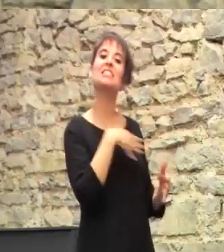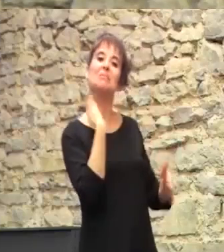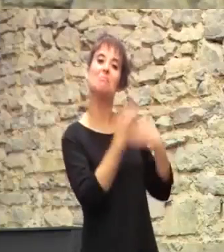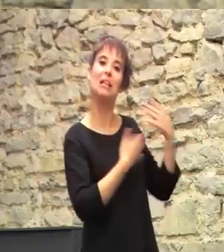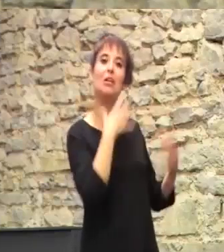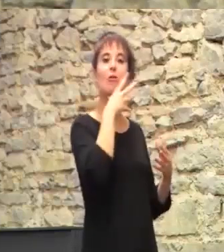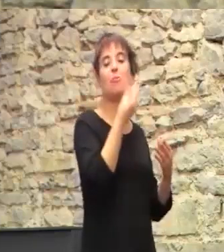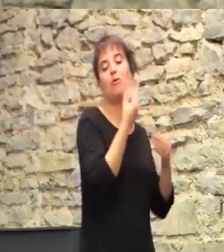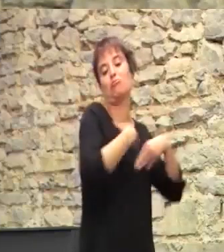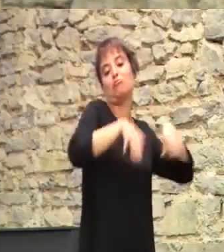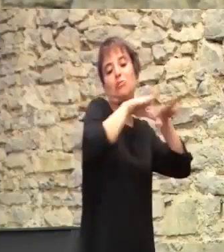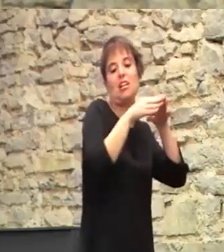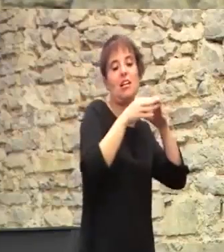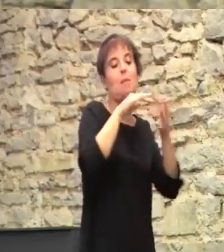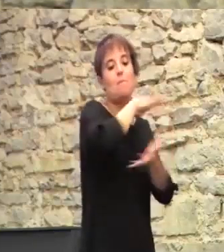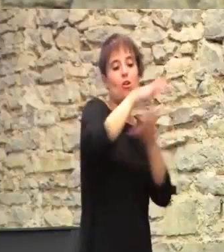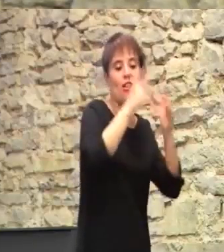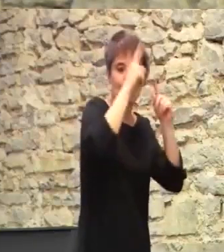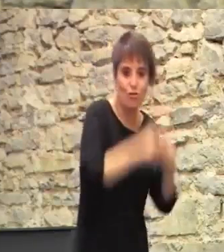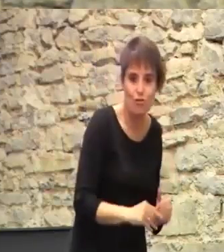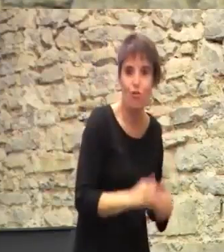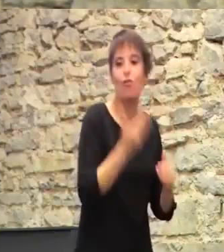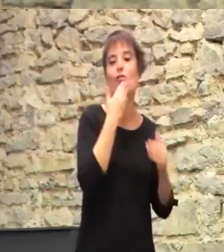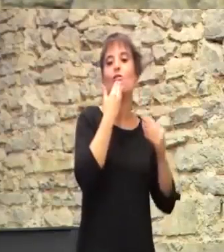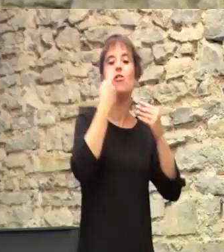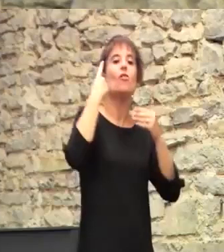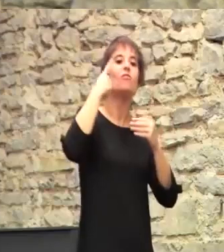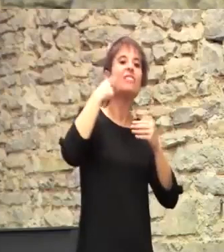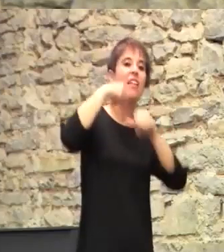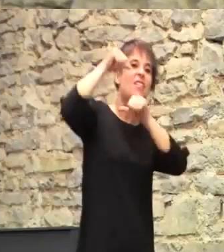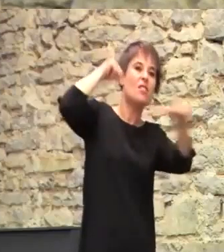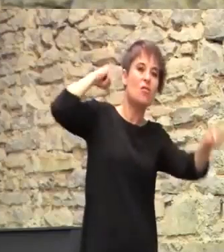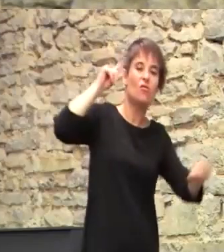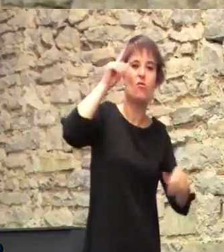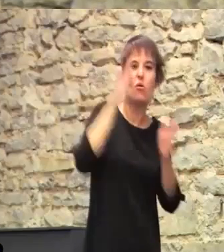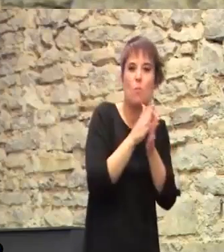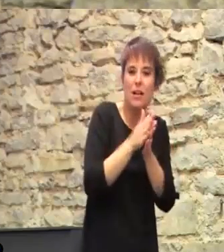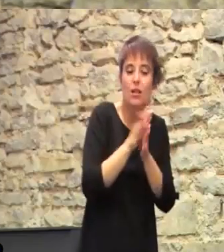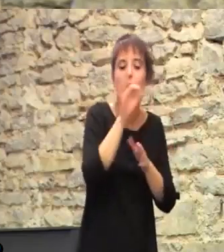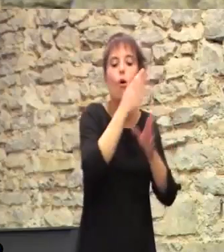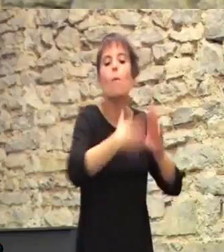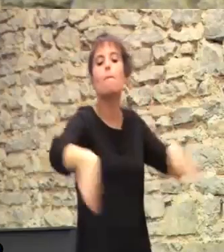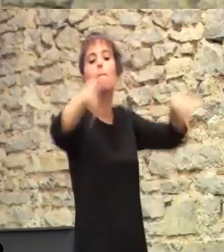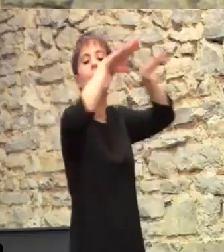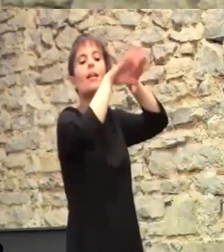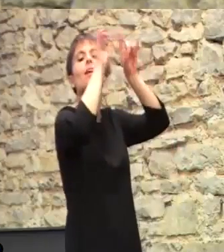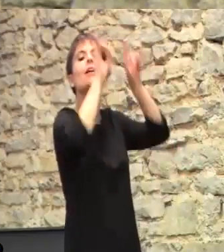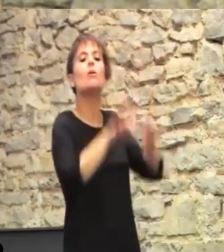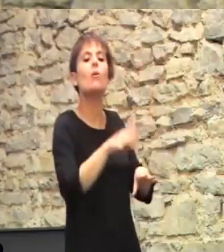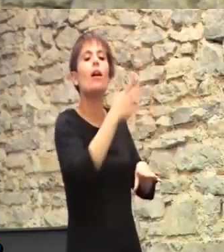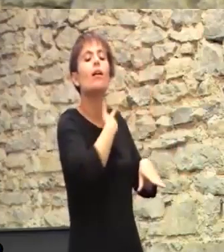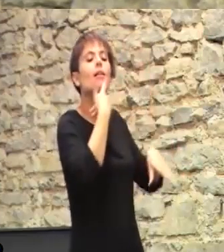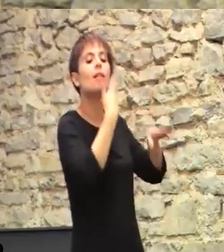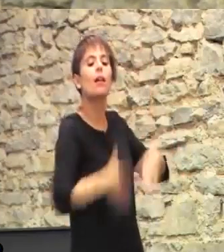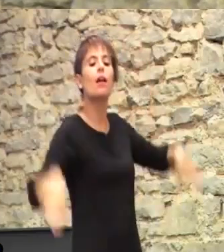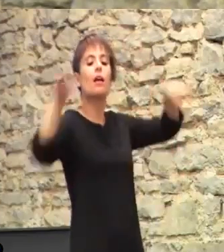tradicional más menos violento más menos compañeros o lo medimos en el nivel de equidad